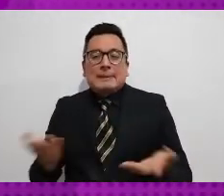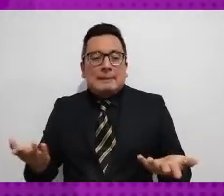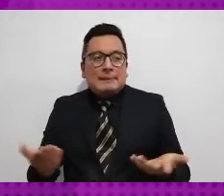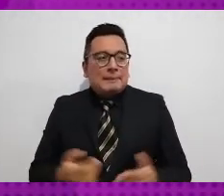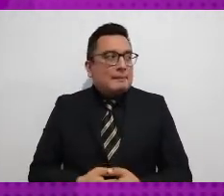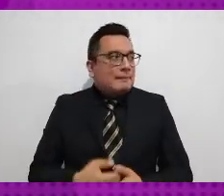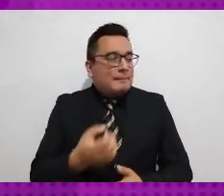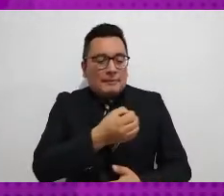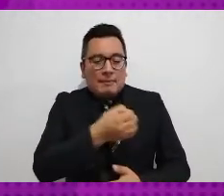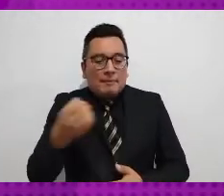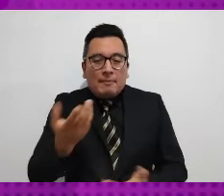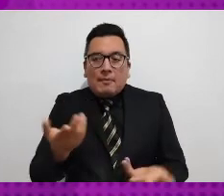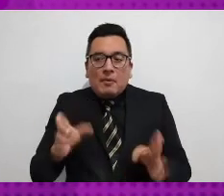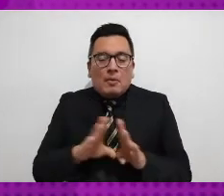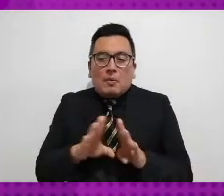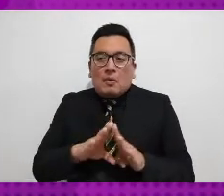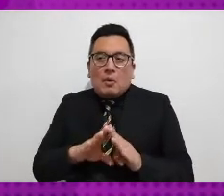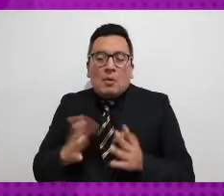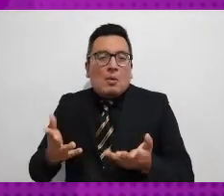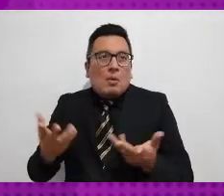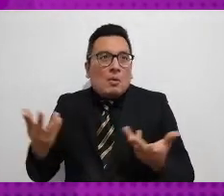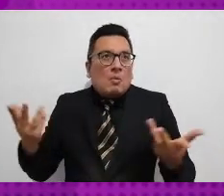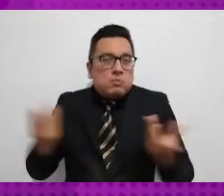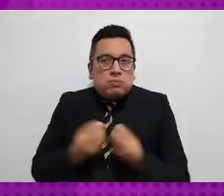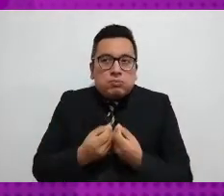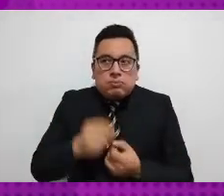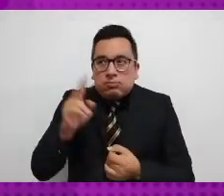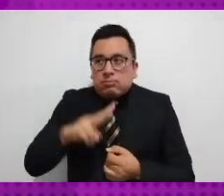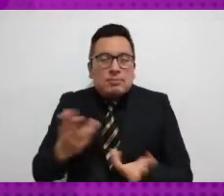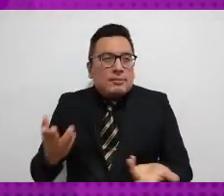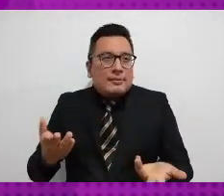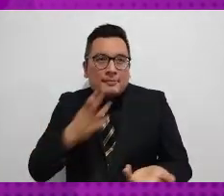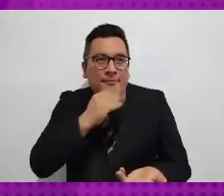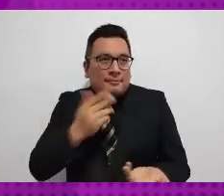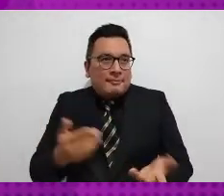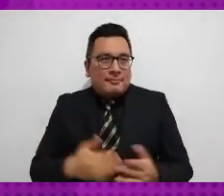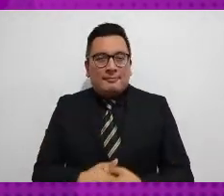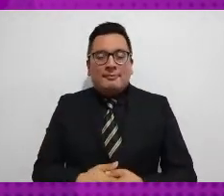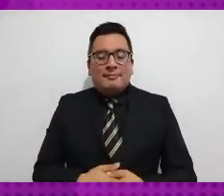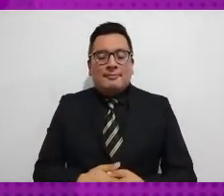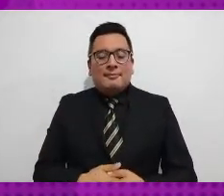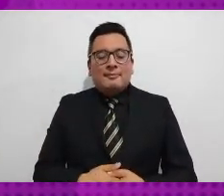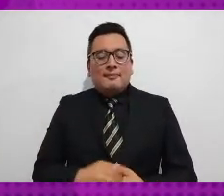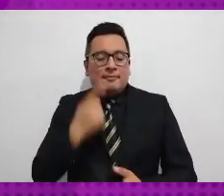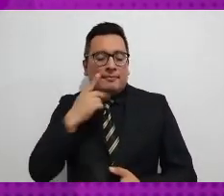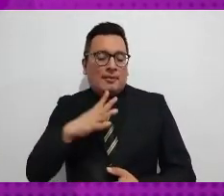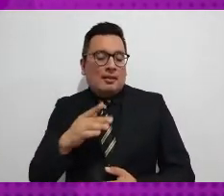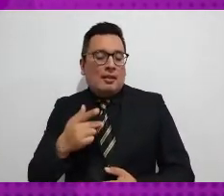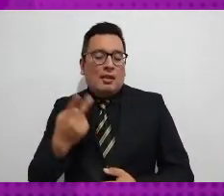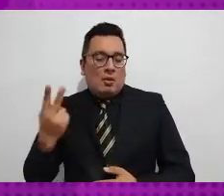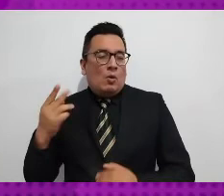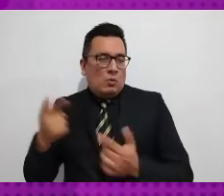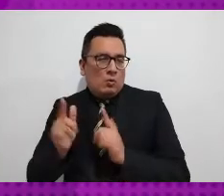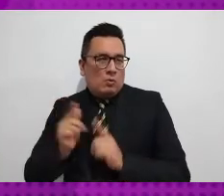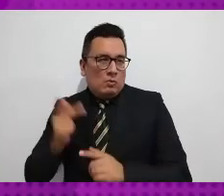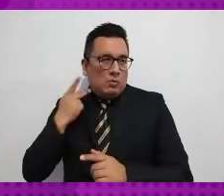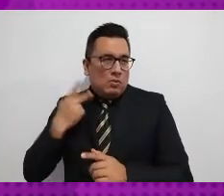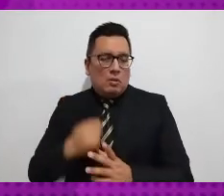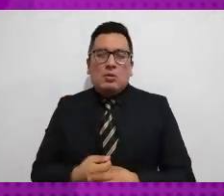digamos, una inclusión efectiva de los grupos de la diversidad. Por ahí hay dos partidos que ya en su